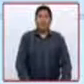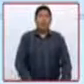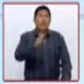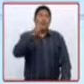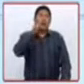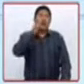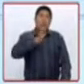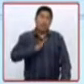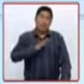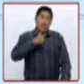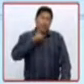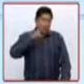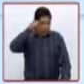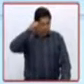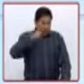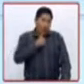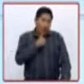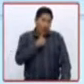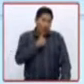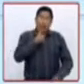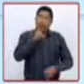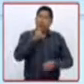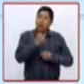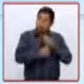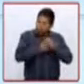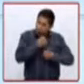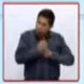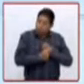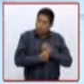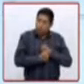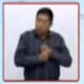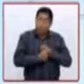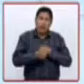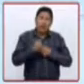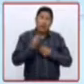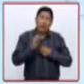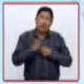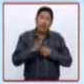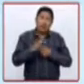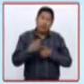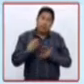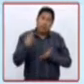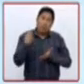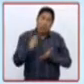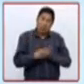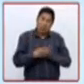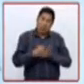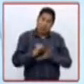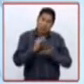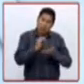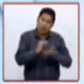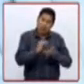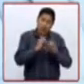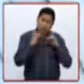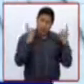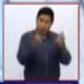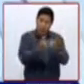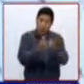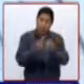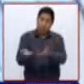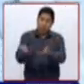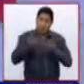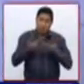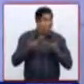Una señora de la tercera edad está pasando muy mal porque no le quieren devolver su anticrético. Ella se ha declarado en huelga de hambre.